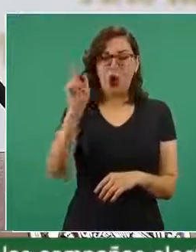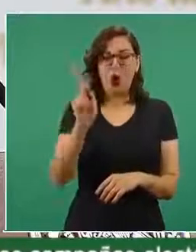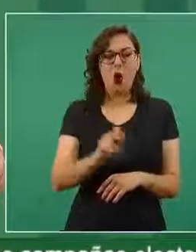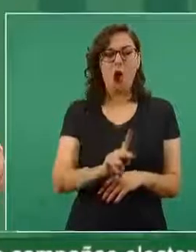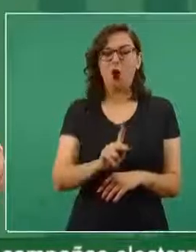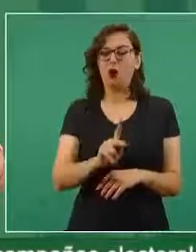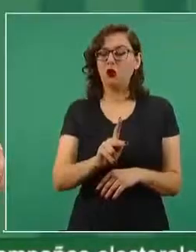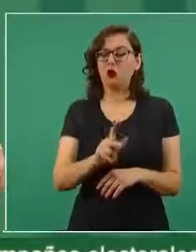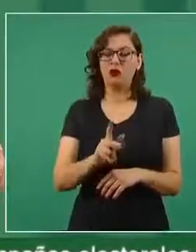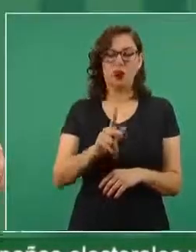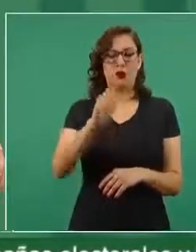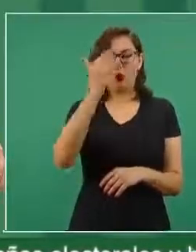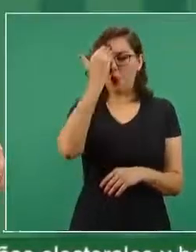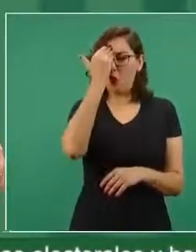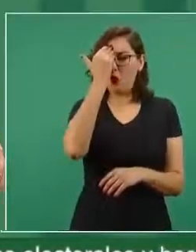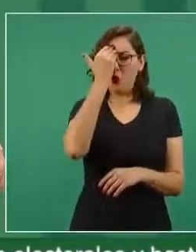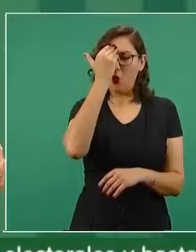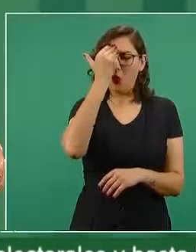un monstruo.